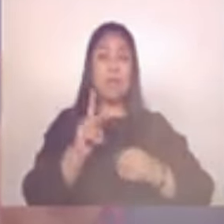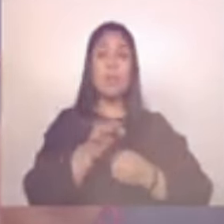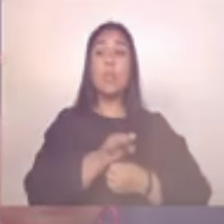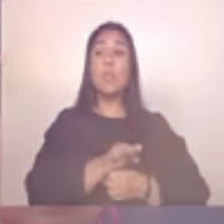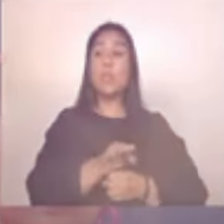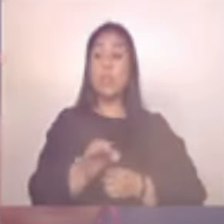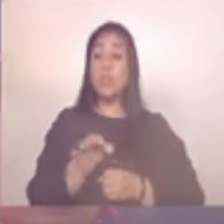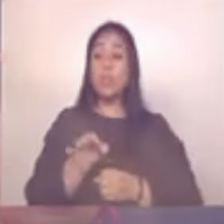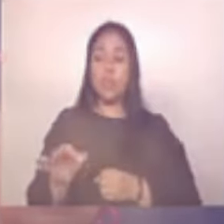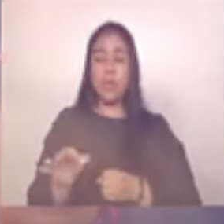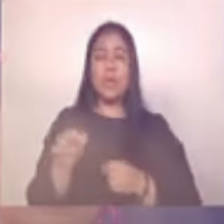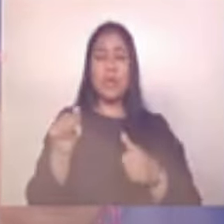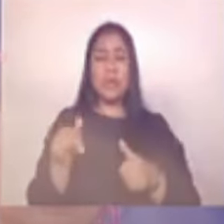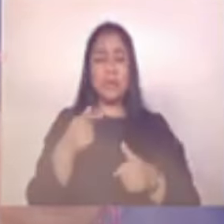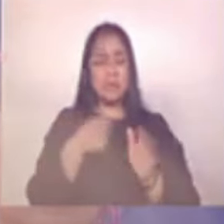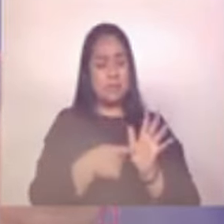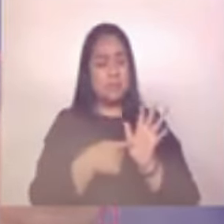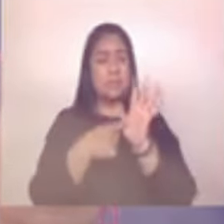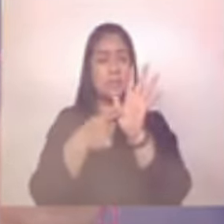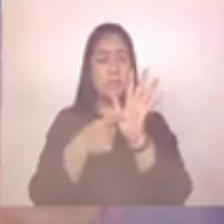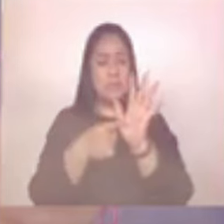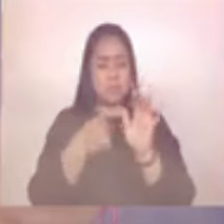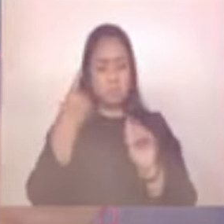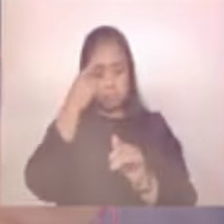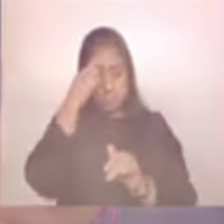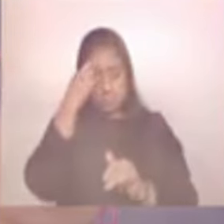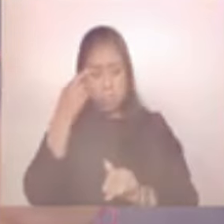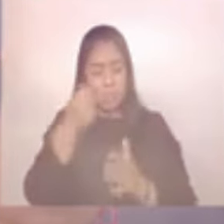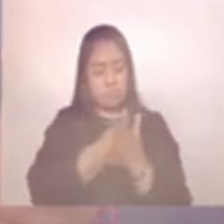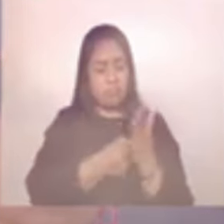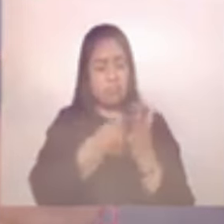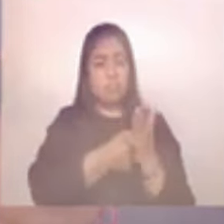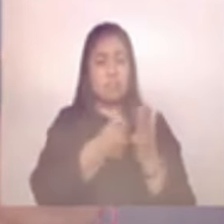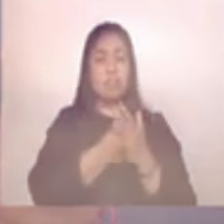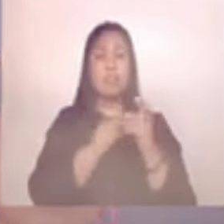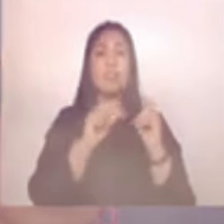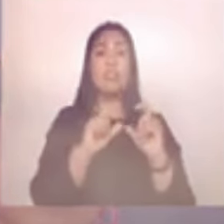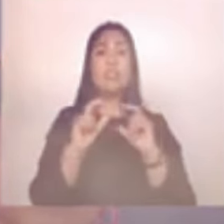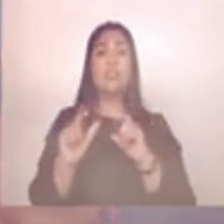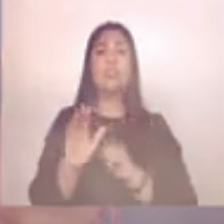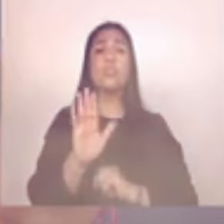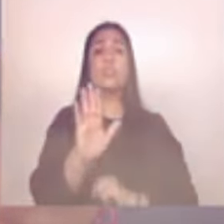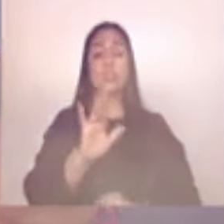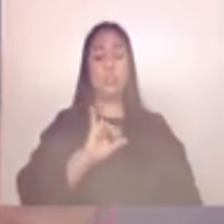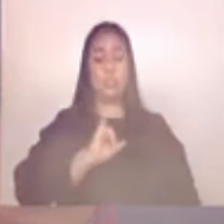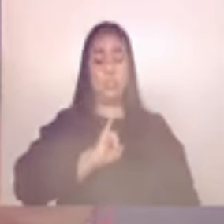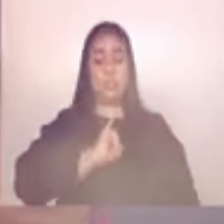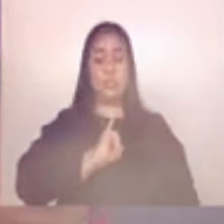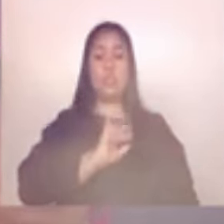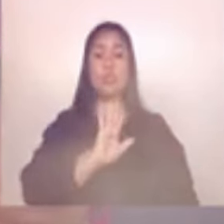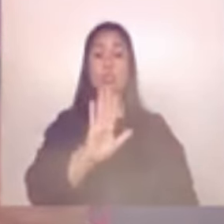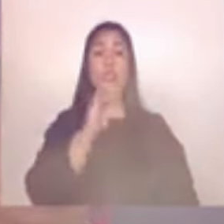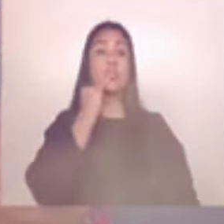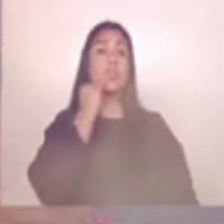se han distinguido por luchar y preservar su identidad y su idioma a lo largo